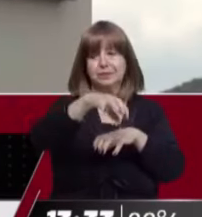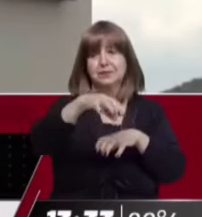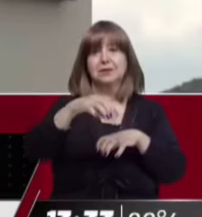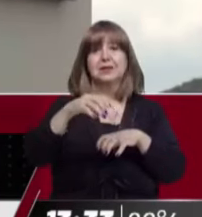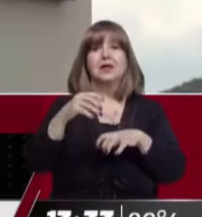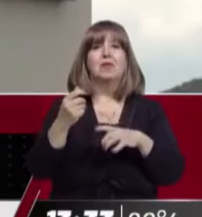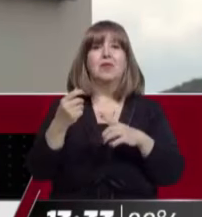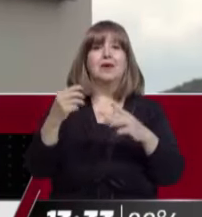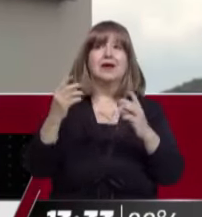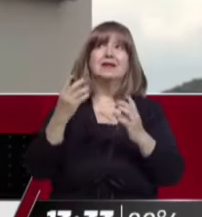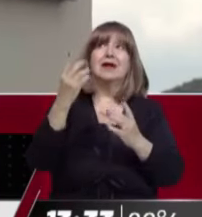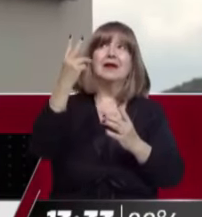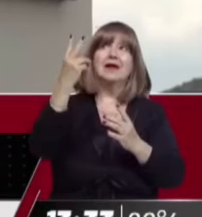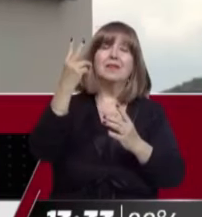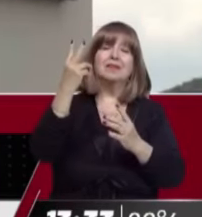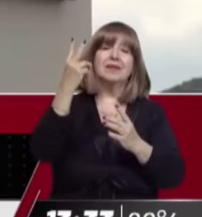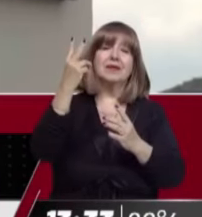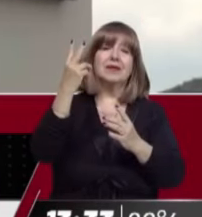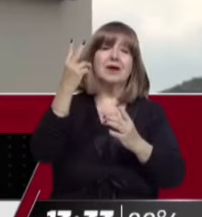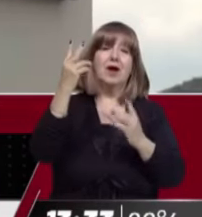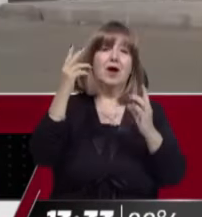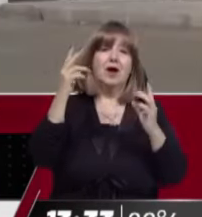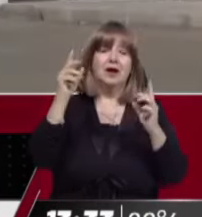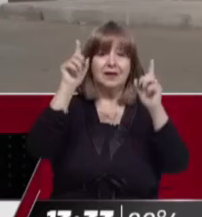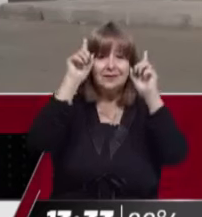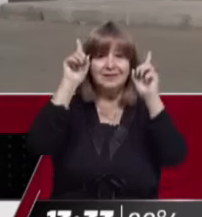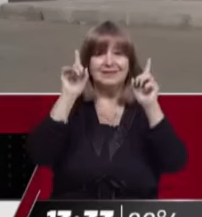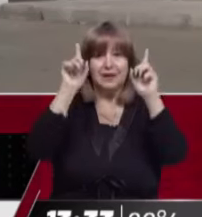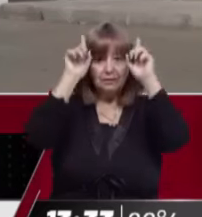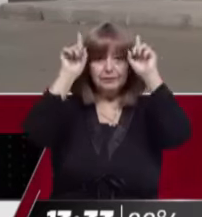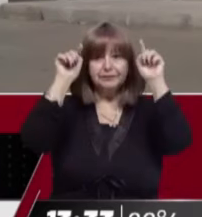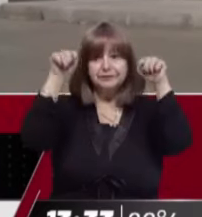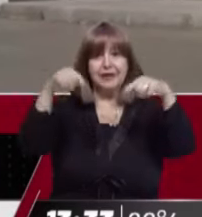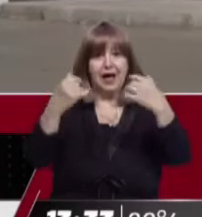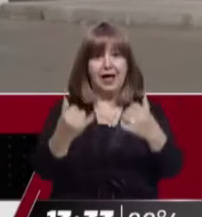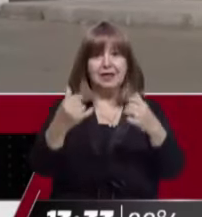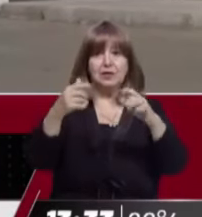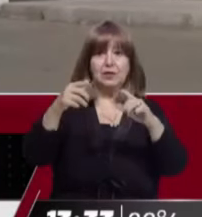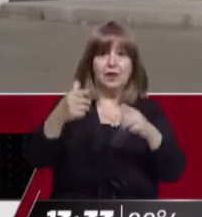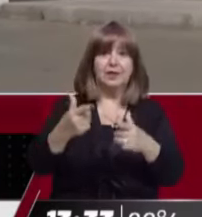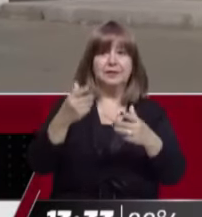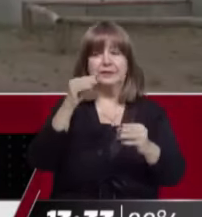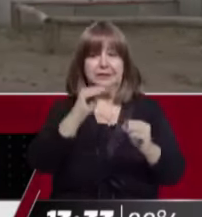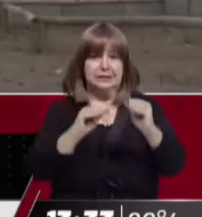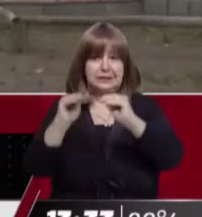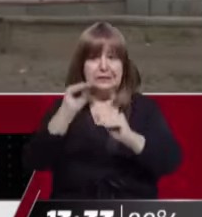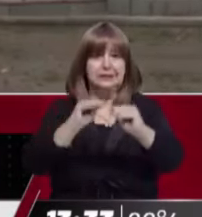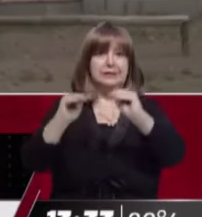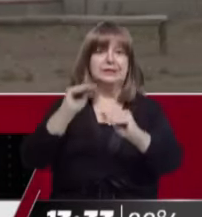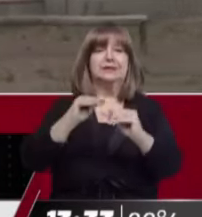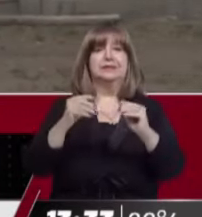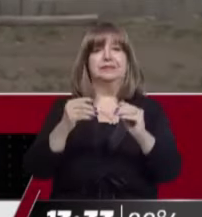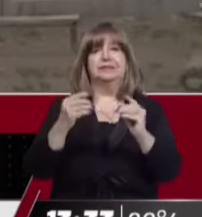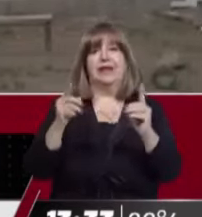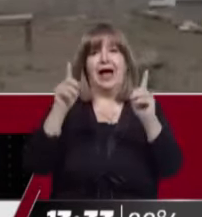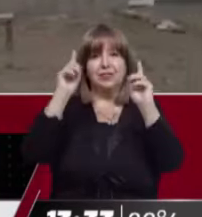almafuerte 2s va a ser muy difícil tener internet Pero bueno Me parece que esas son cuestiones que el servicio va a tener que ir resolviendo paulatinamente Gracias señor presidente No gracias a